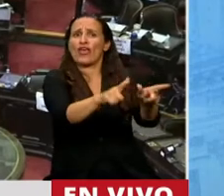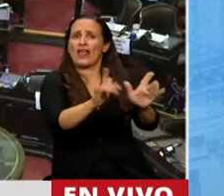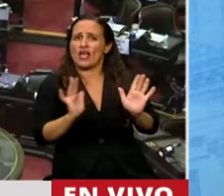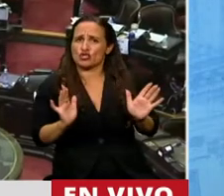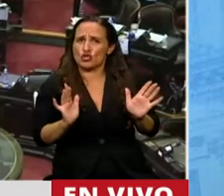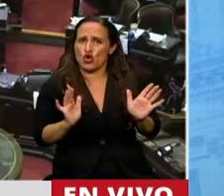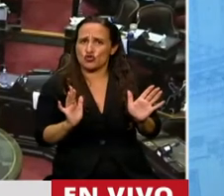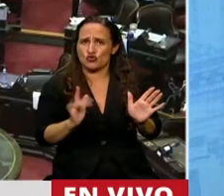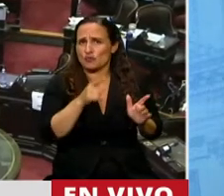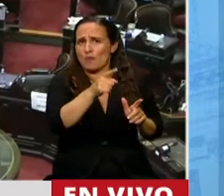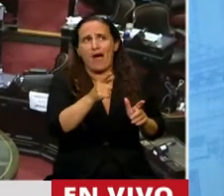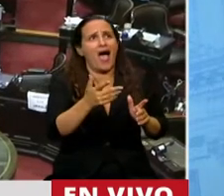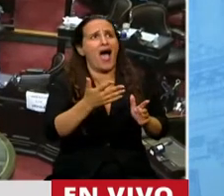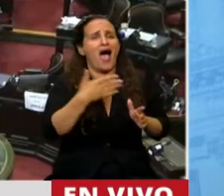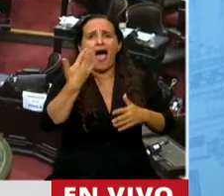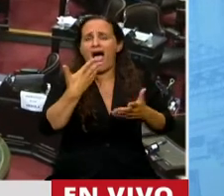expresar